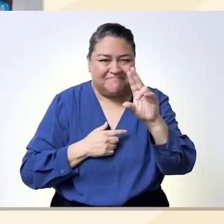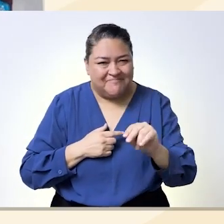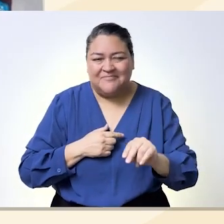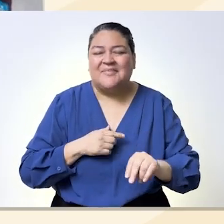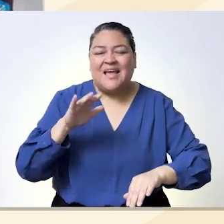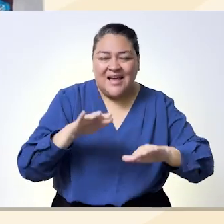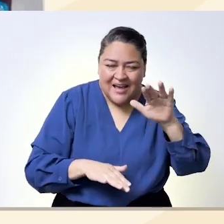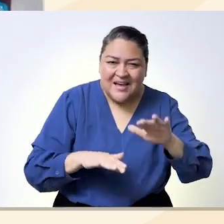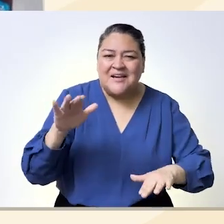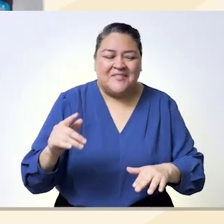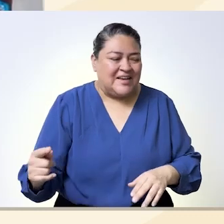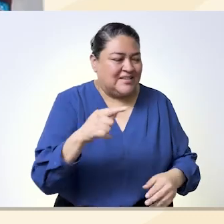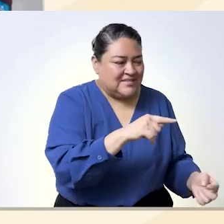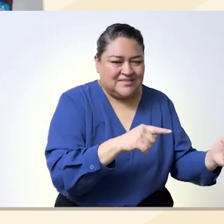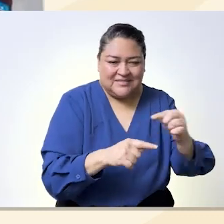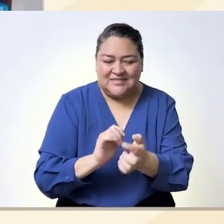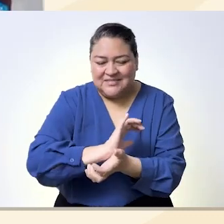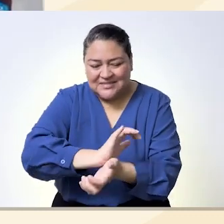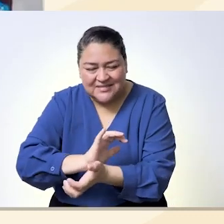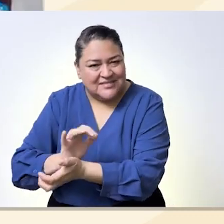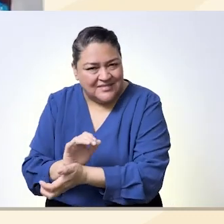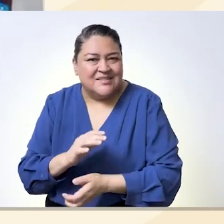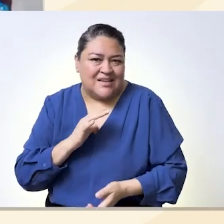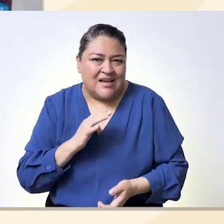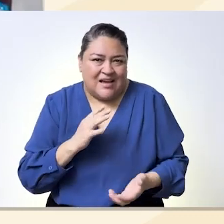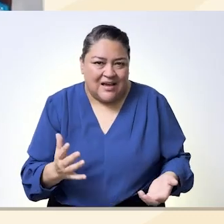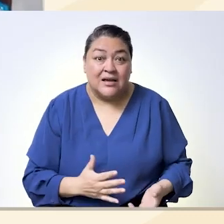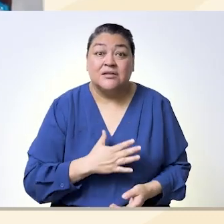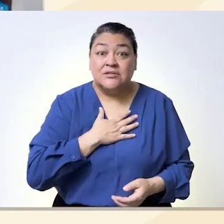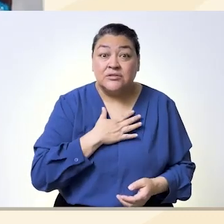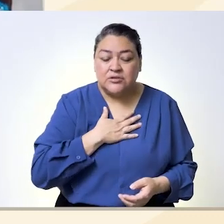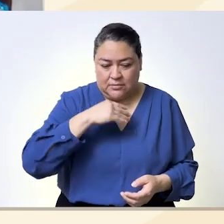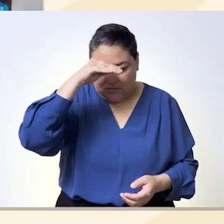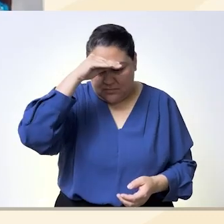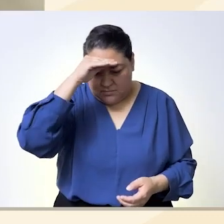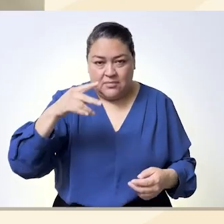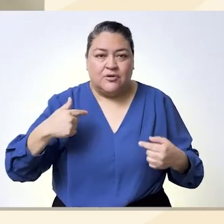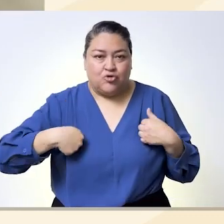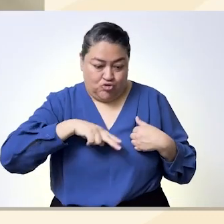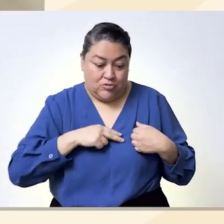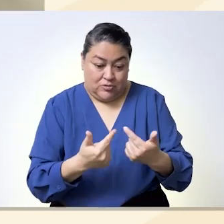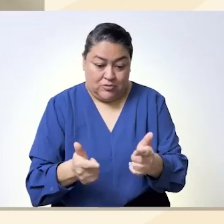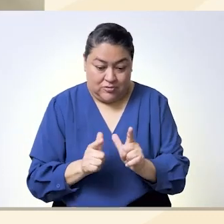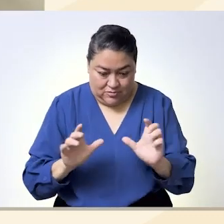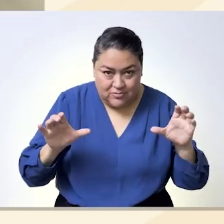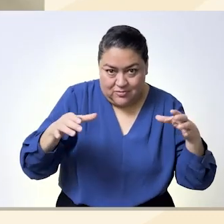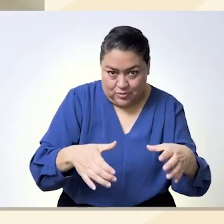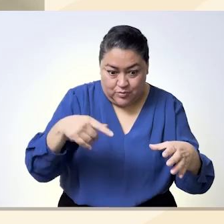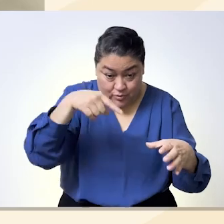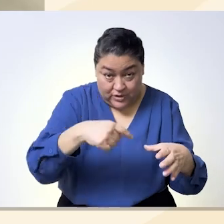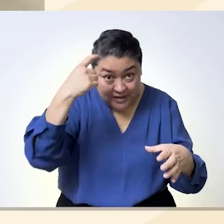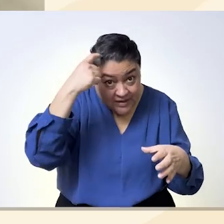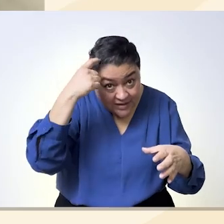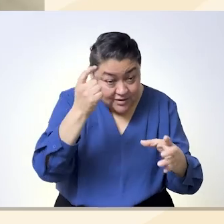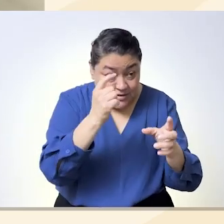es muy problemático cómo hay tantas agendas Y yo me queda muy claro que los neurodivergentes estamos